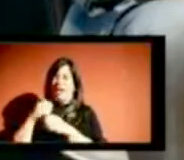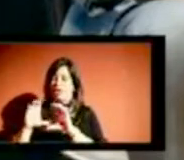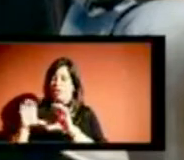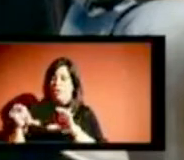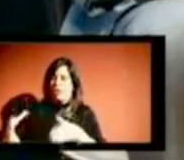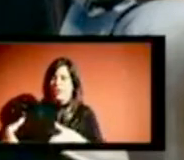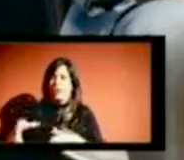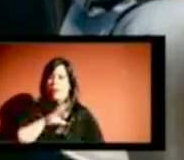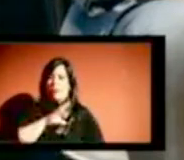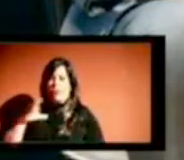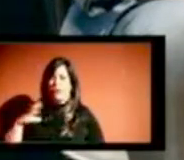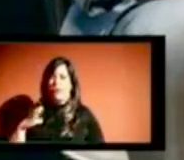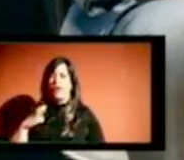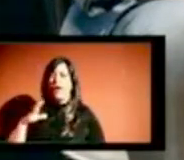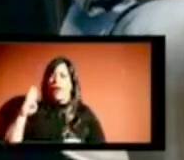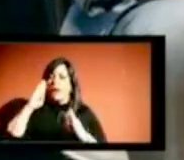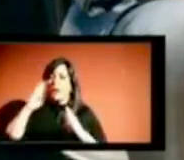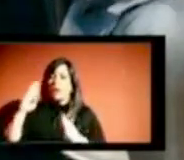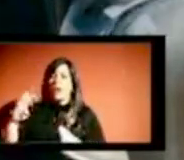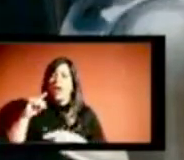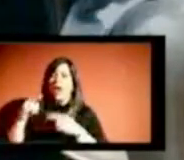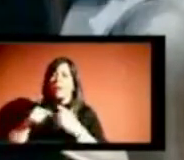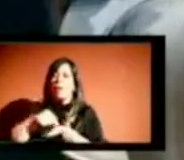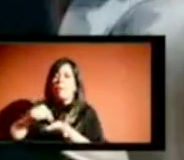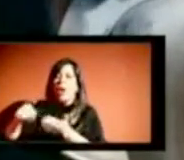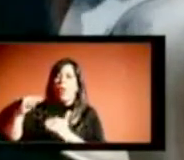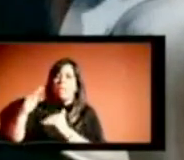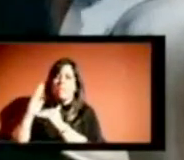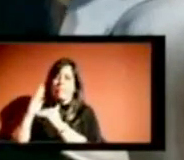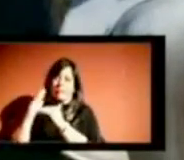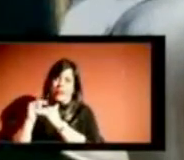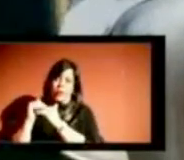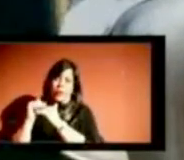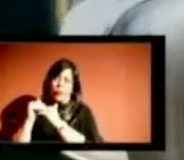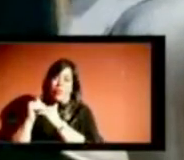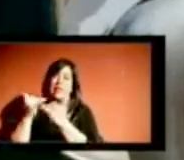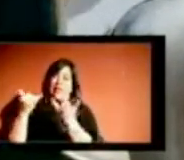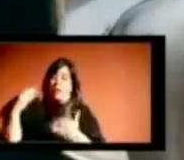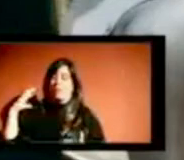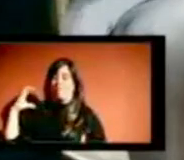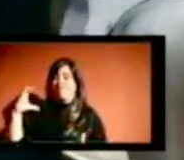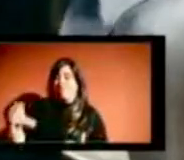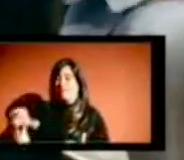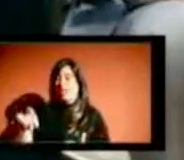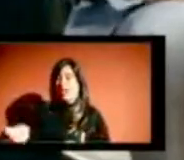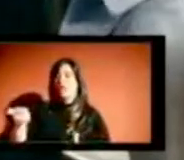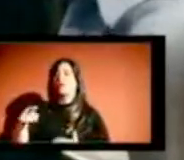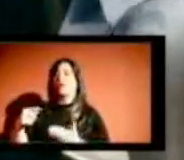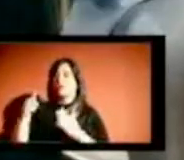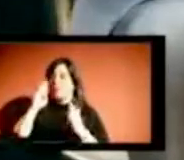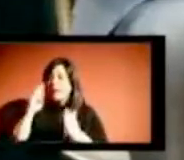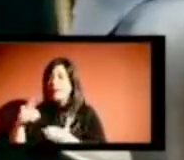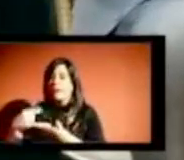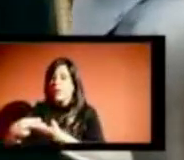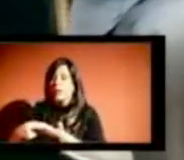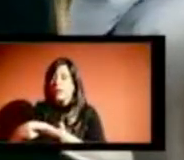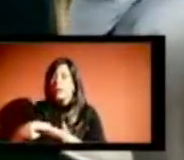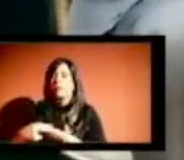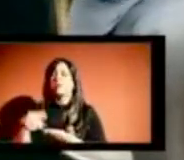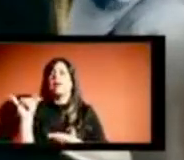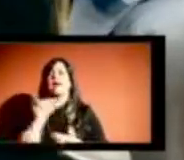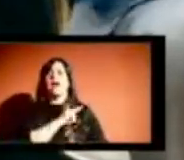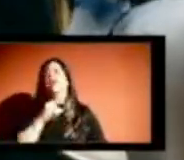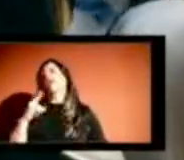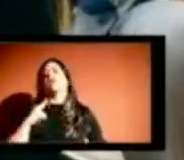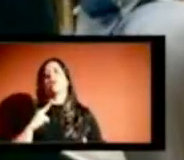que va a atender asuntos de salario mínimo y consideremos delegar en ese comité este asunto. Por otro lado, la Asamblea